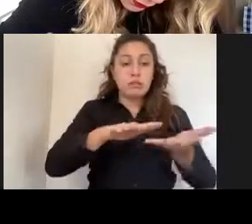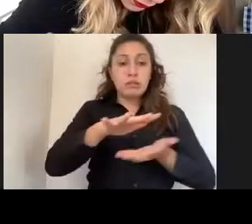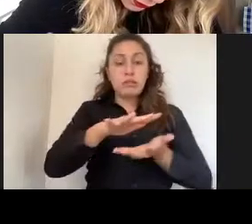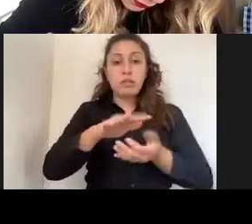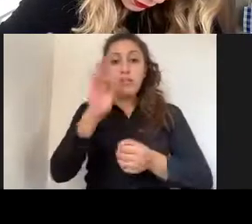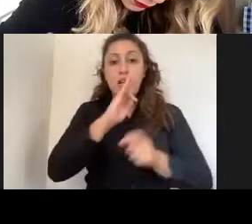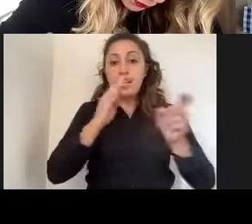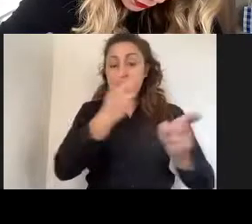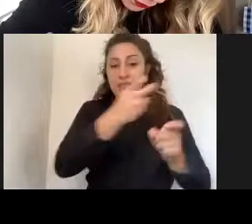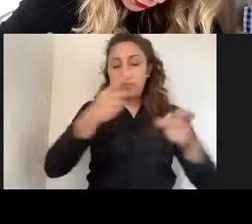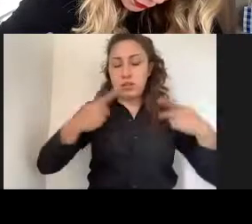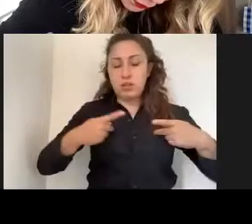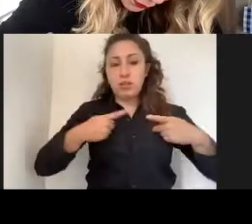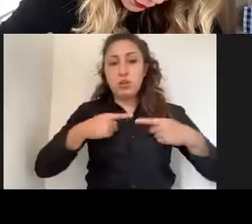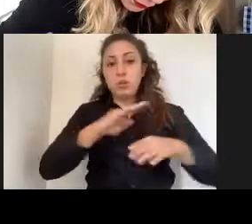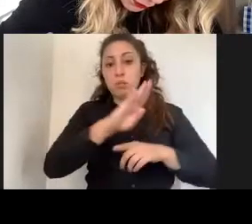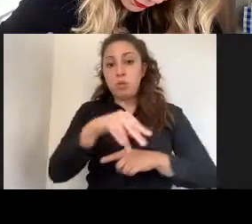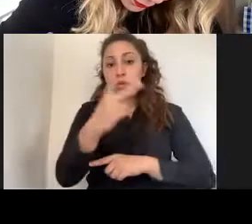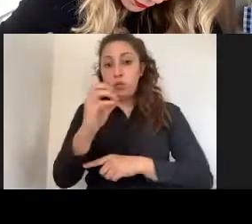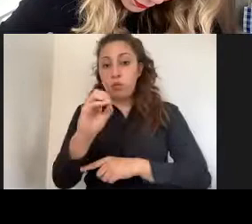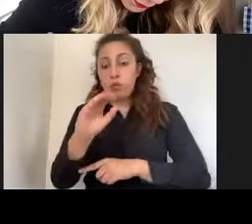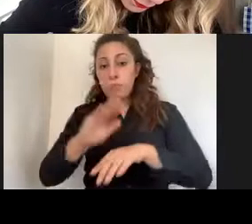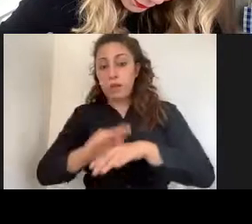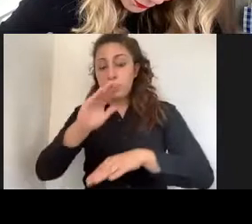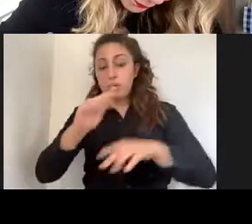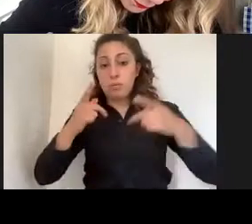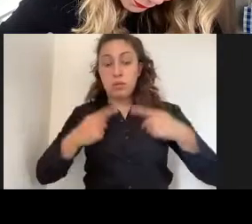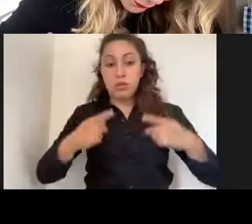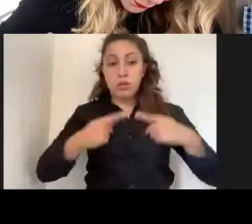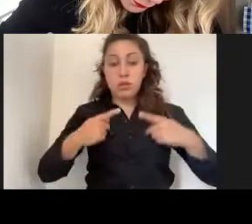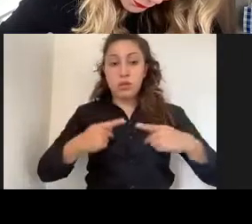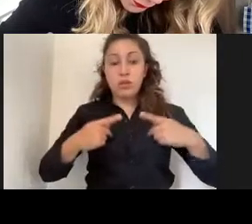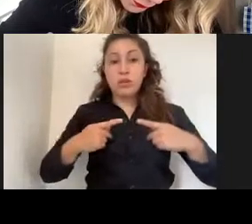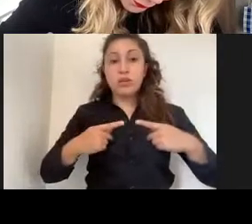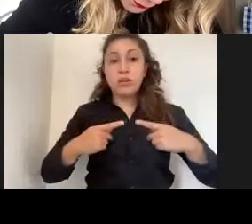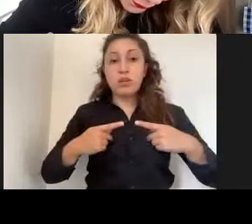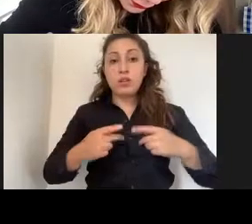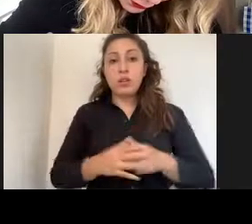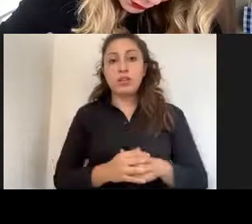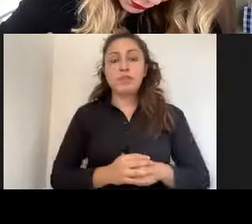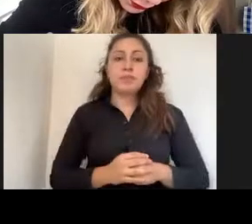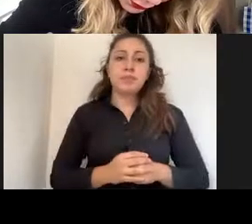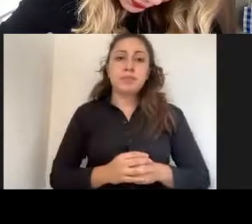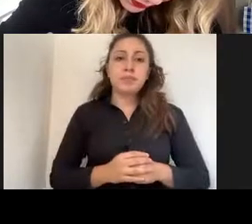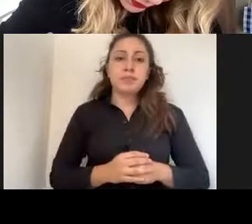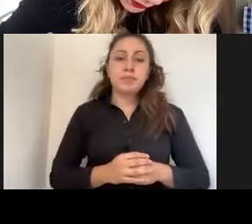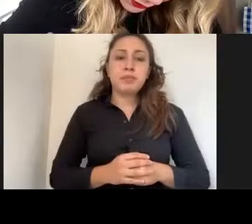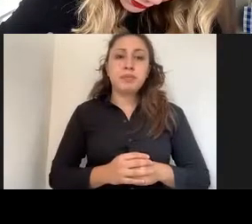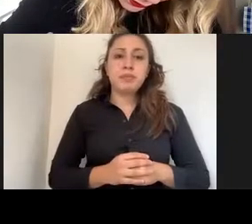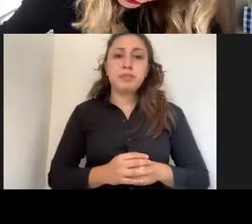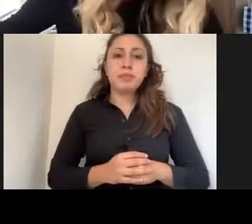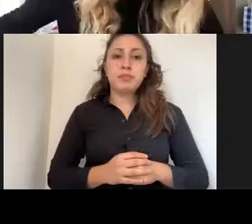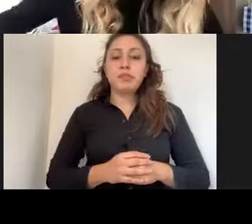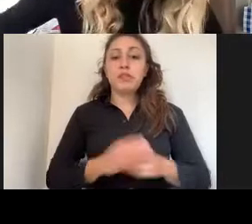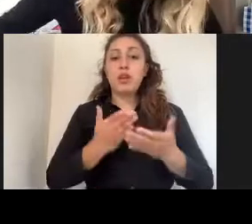se causa homicidios de dos o más personas y cuando las circunstancias cuando ocurran dos o más circunstancias previstas en el